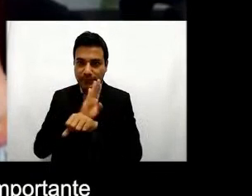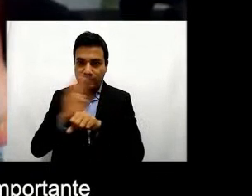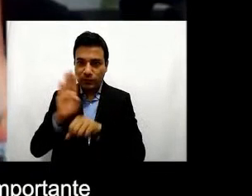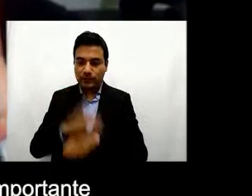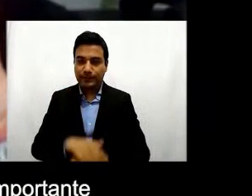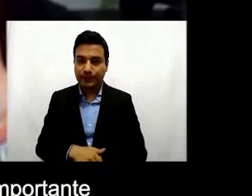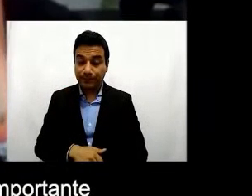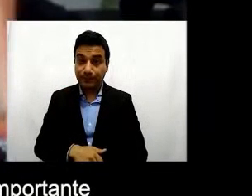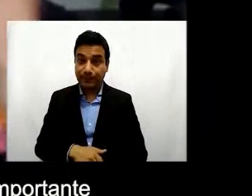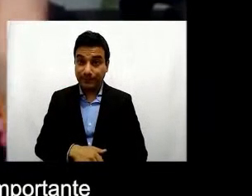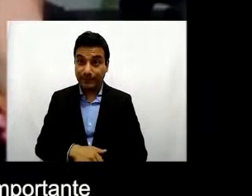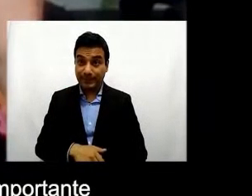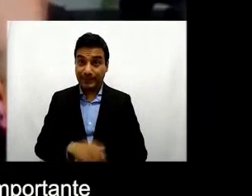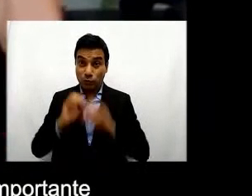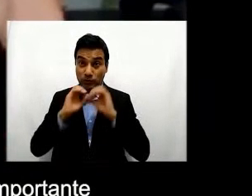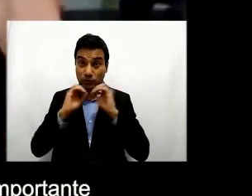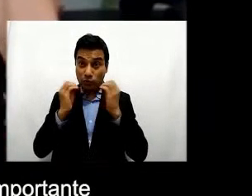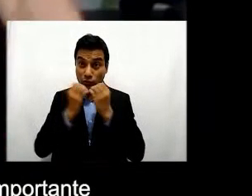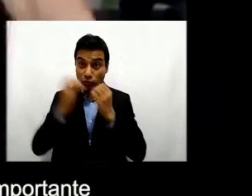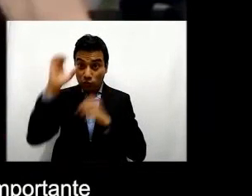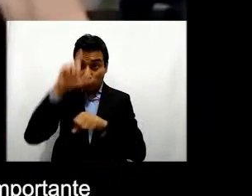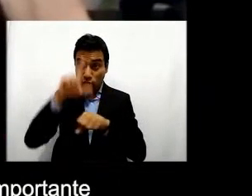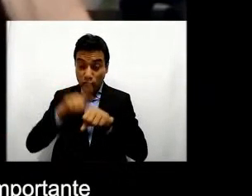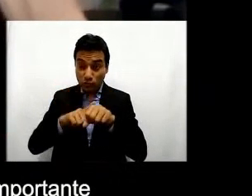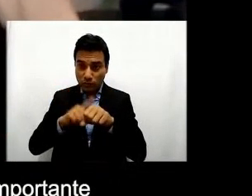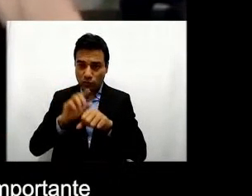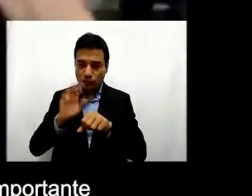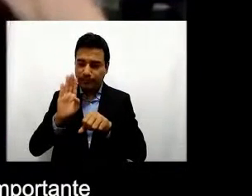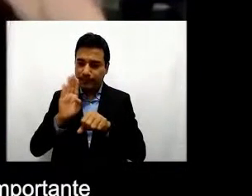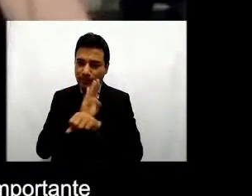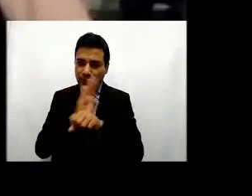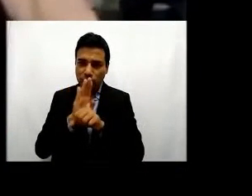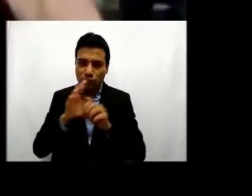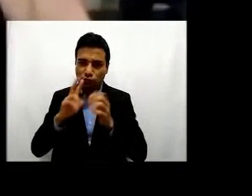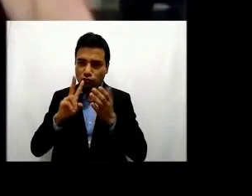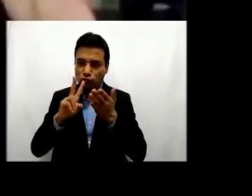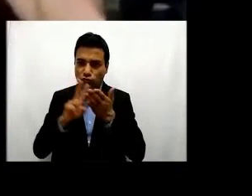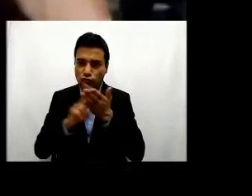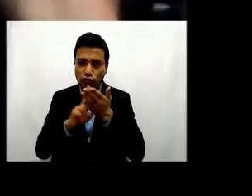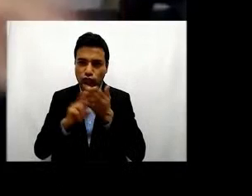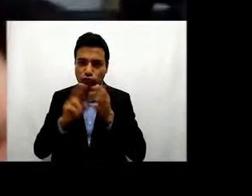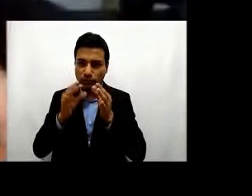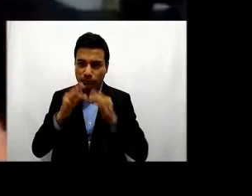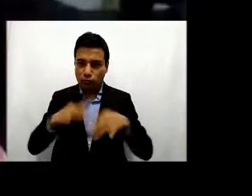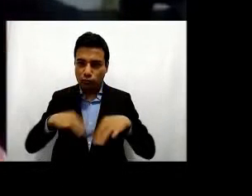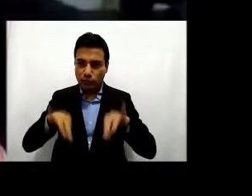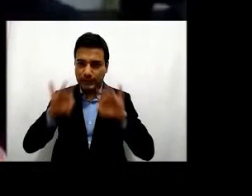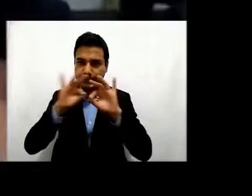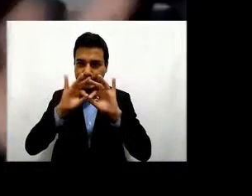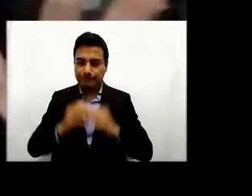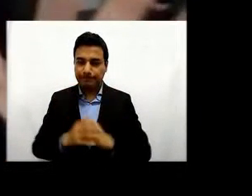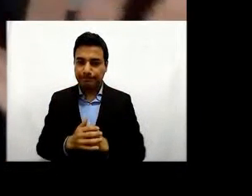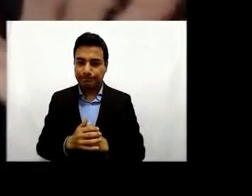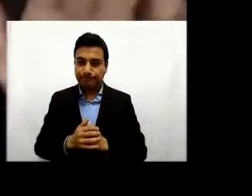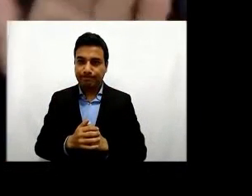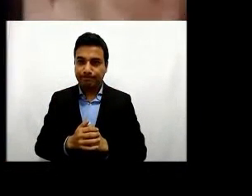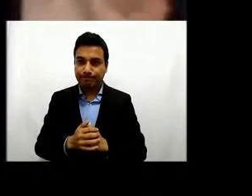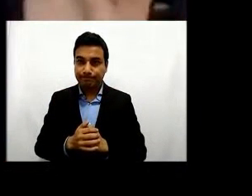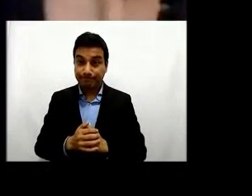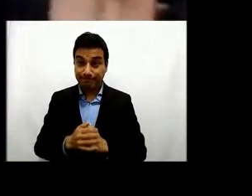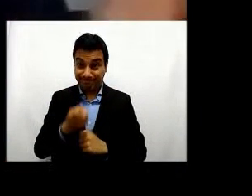un papel muy importante, ¿no?, en la emergencia. Es el sector que se paró primero,